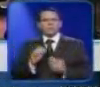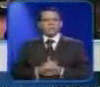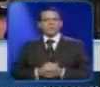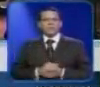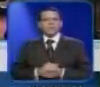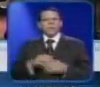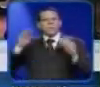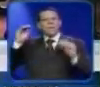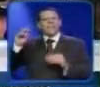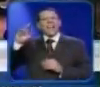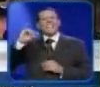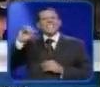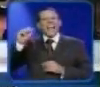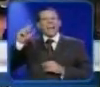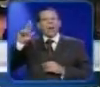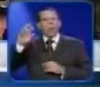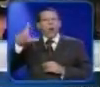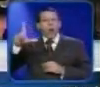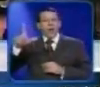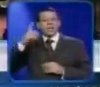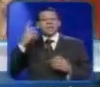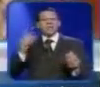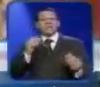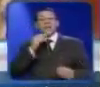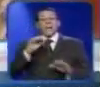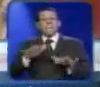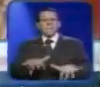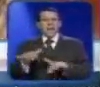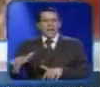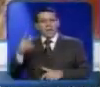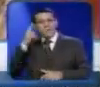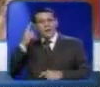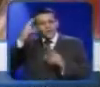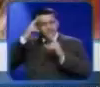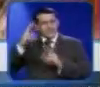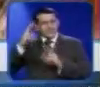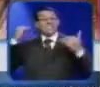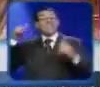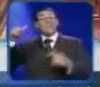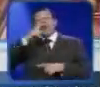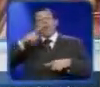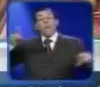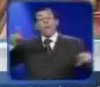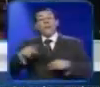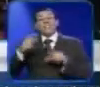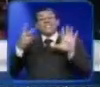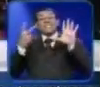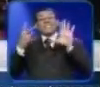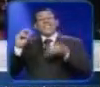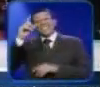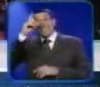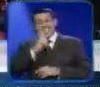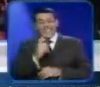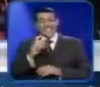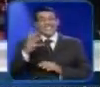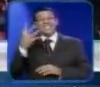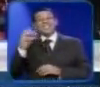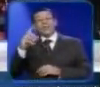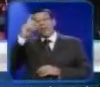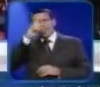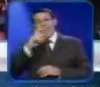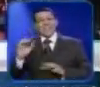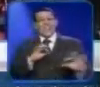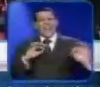El maestro Jerry Whale ofrecerá un concierto de recital de piano para celebrar sus 70 años de vida física y 50 años de